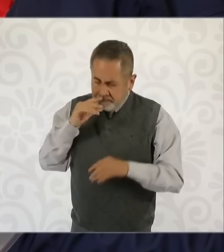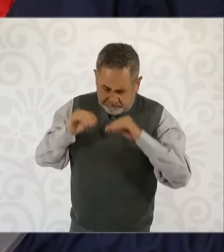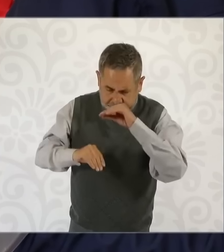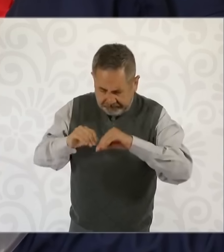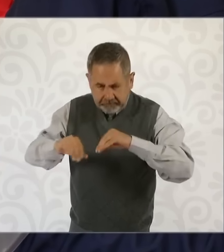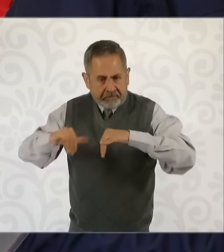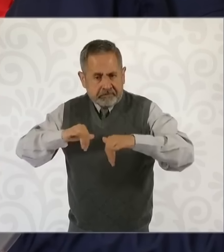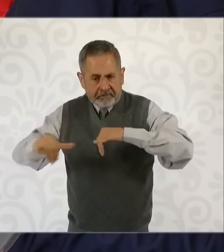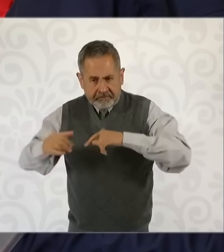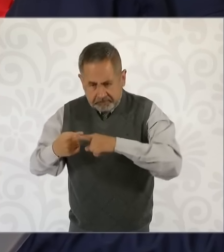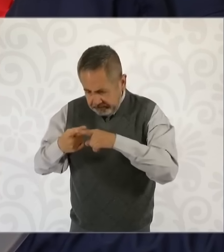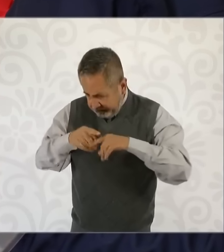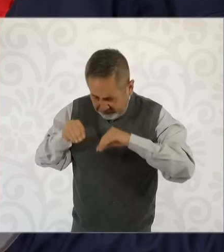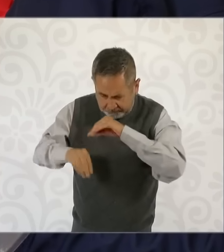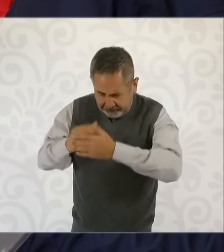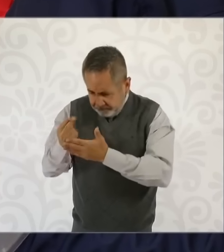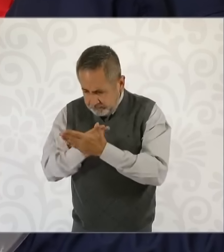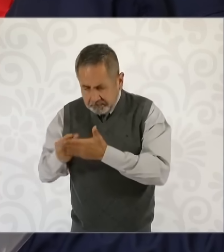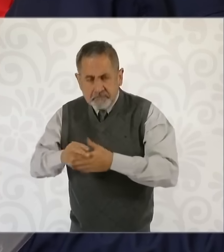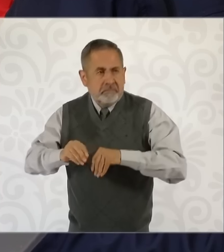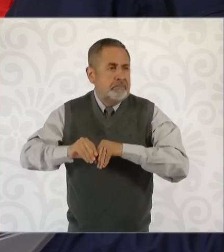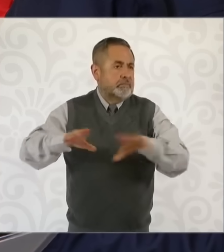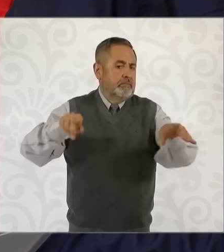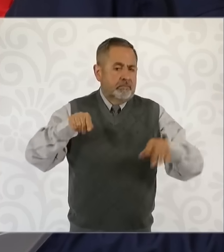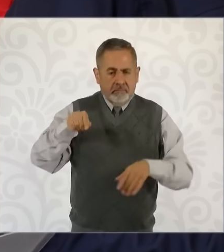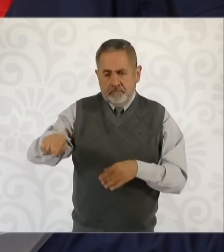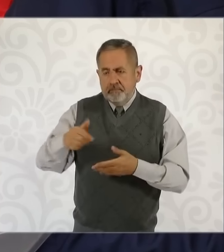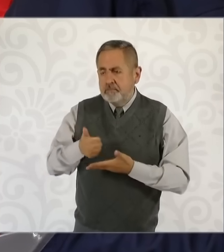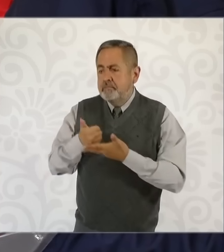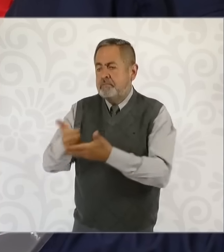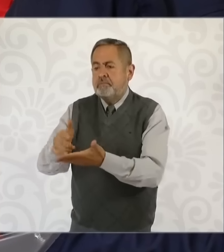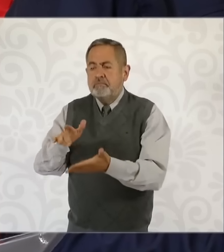el apoyo a Mujeres Unidas, un colectivo,